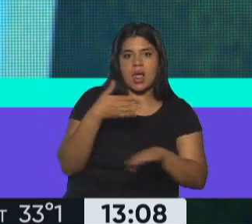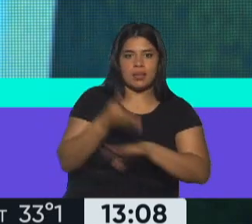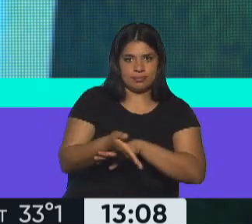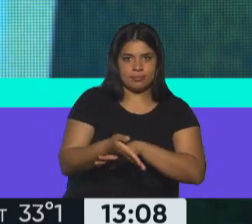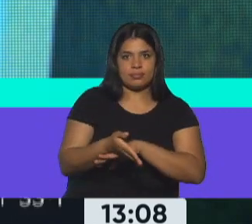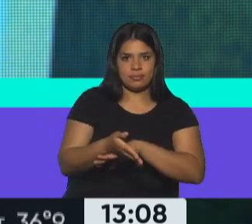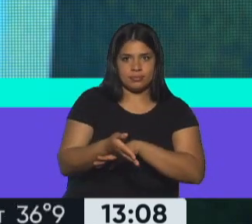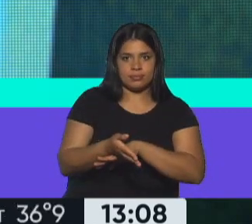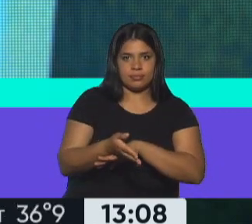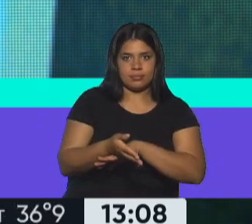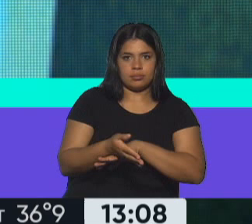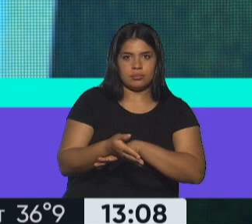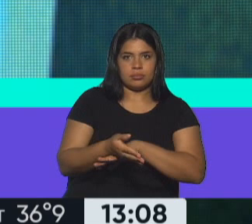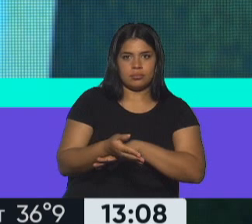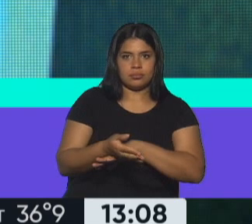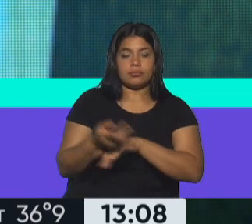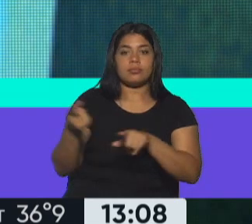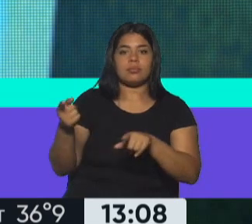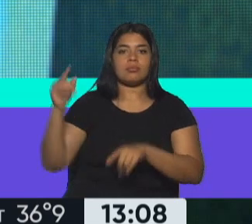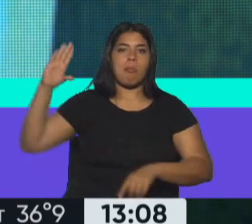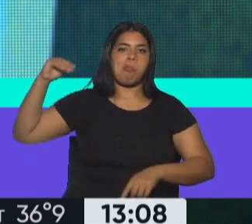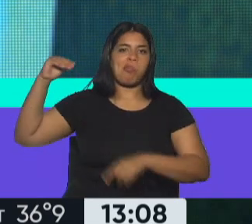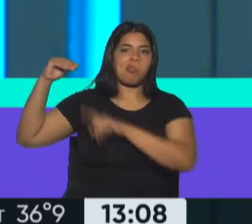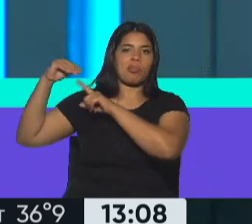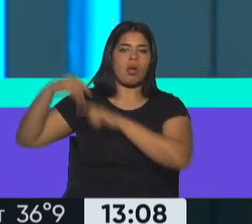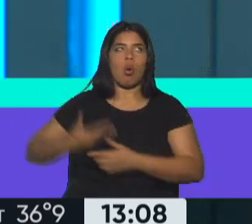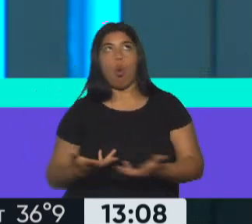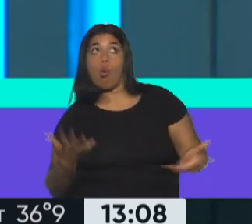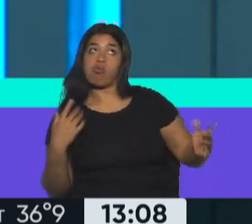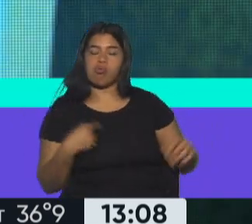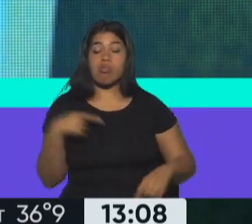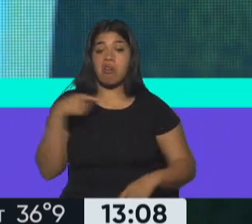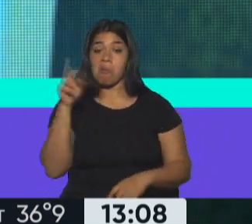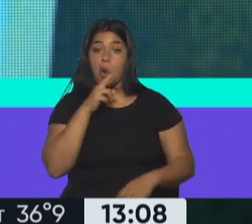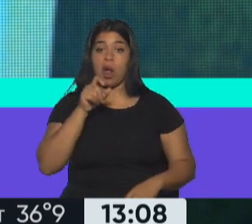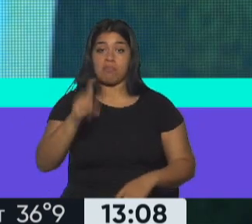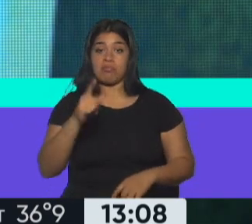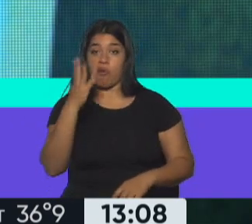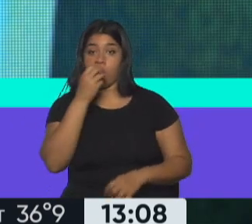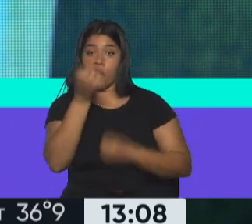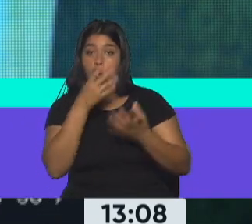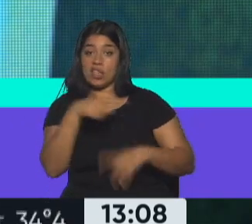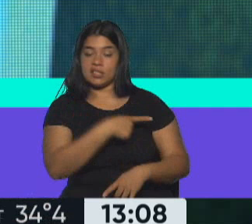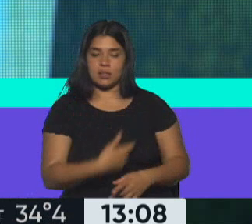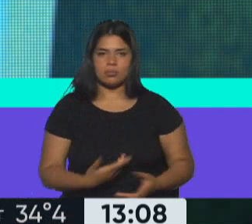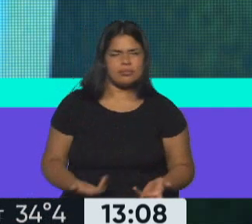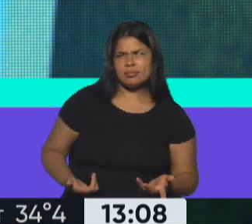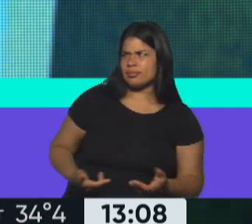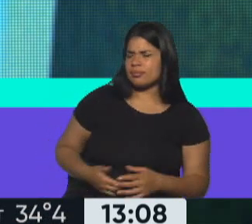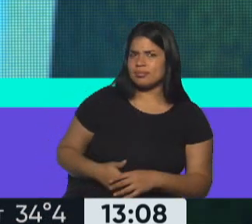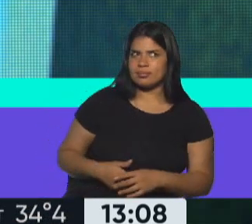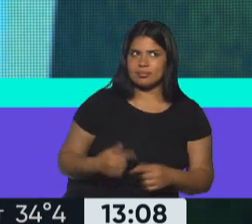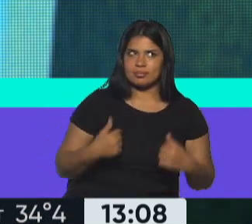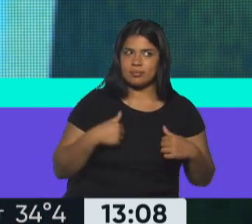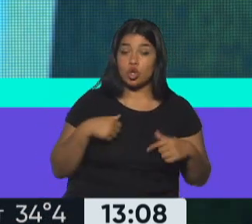hubo una voz que dijo pero esta es la de floresta entonces cuando él llegó a mi lugar de hablar primero me también los pasos